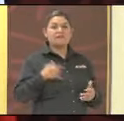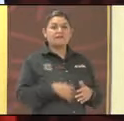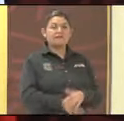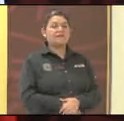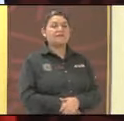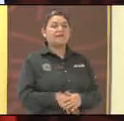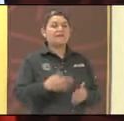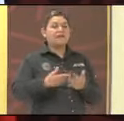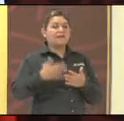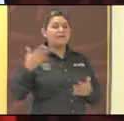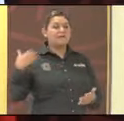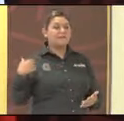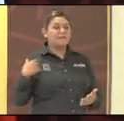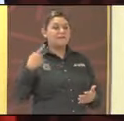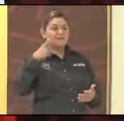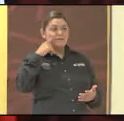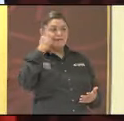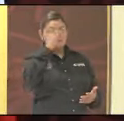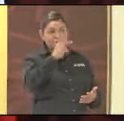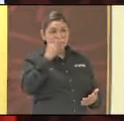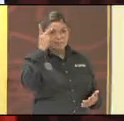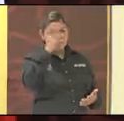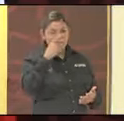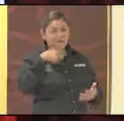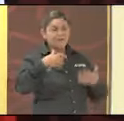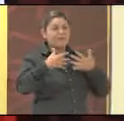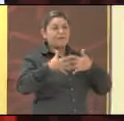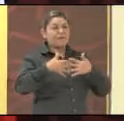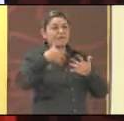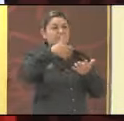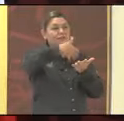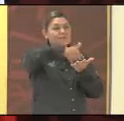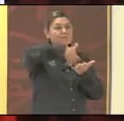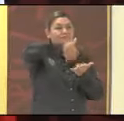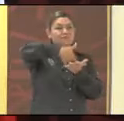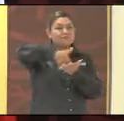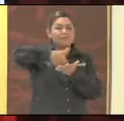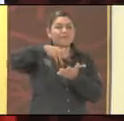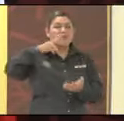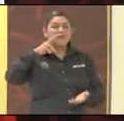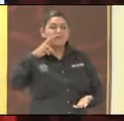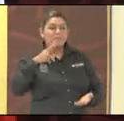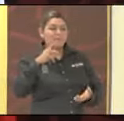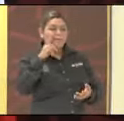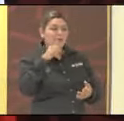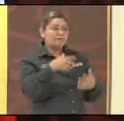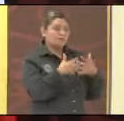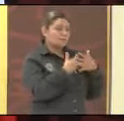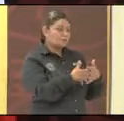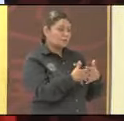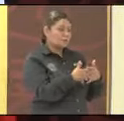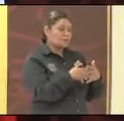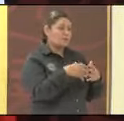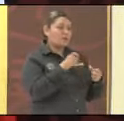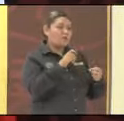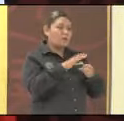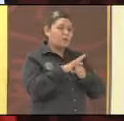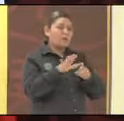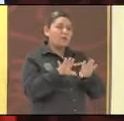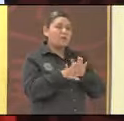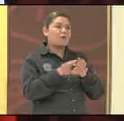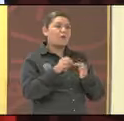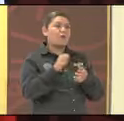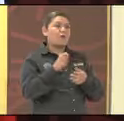Sí, el pasado viernes hicieron las pruebas de funcionamiento a la draga Laguna del Champayán, verificando los motores, tanto el principal como el auxiliar, así como el